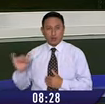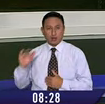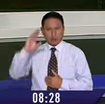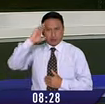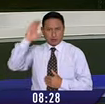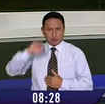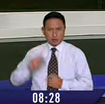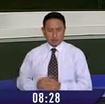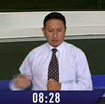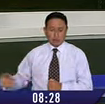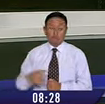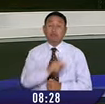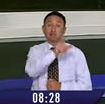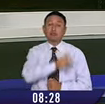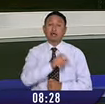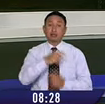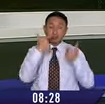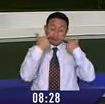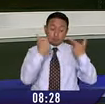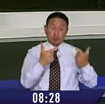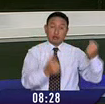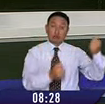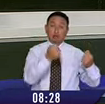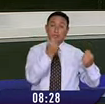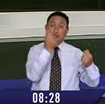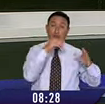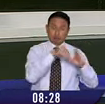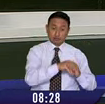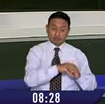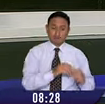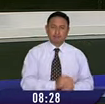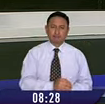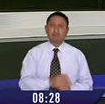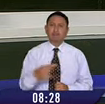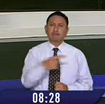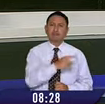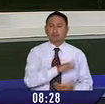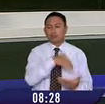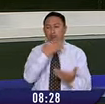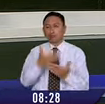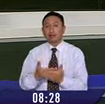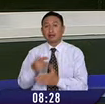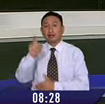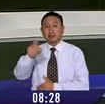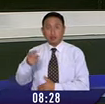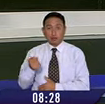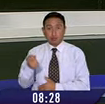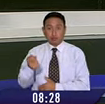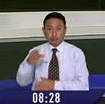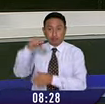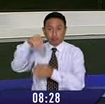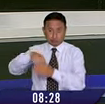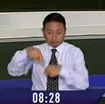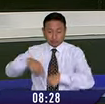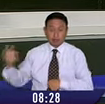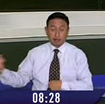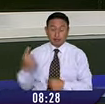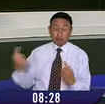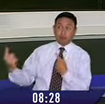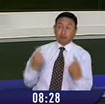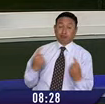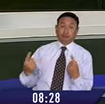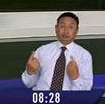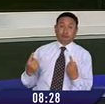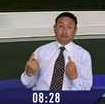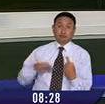policiales robaron a custodios de un vehículo blindado. Los vigilantes llegaban a dejar dinero en un cajero automático cuando fueron sorprendidos por